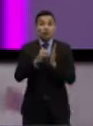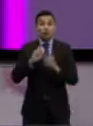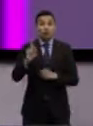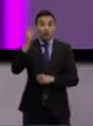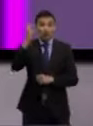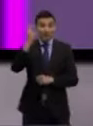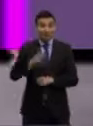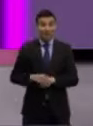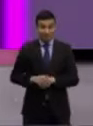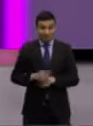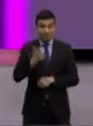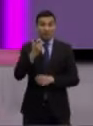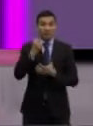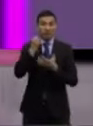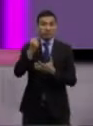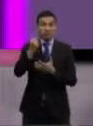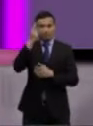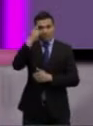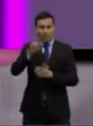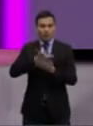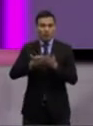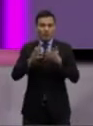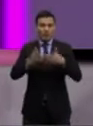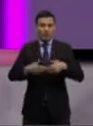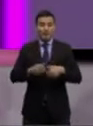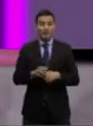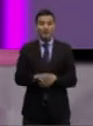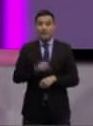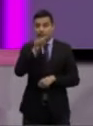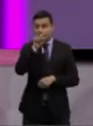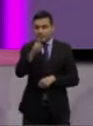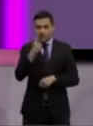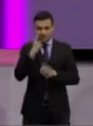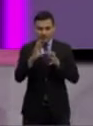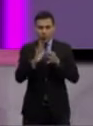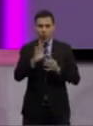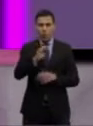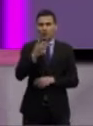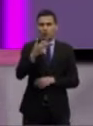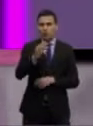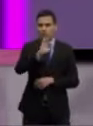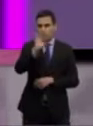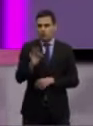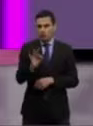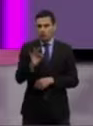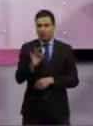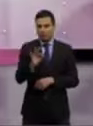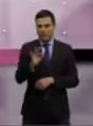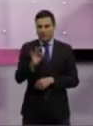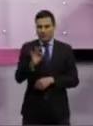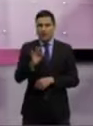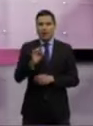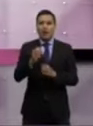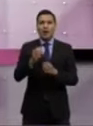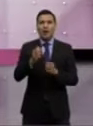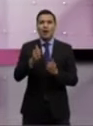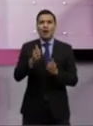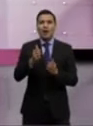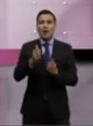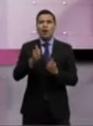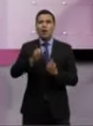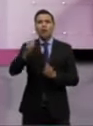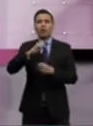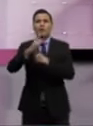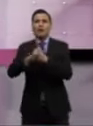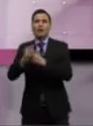21,000 millones de dólares. Esos son los datos. ¿Quieren más? Aquí tengo otro. Se redujo en 48% las importaciones de gasolina y diésel. ¿Cómo